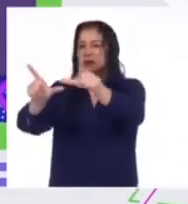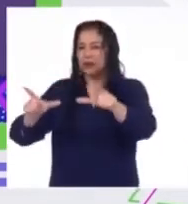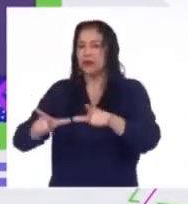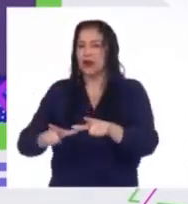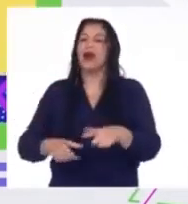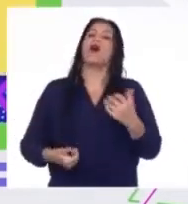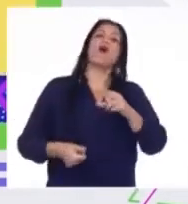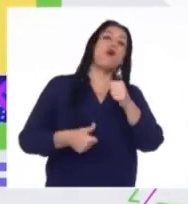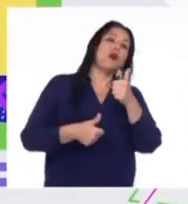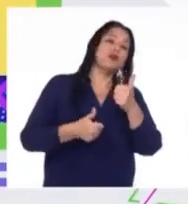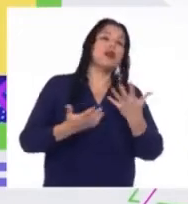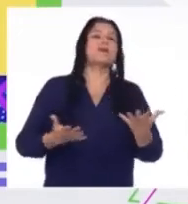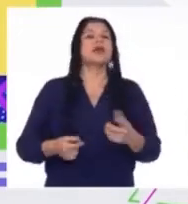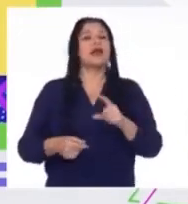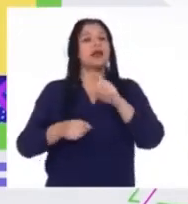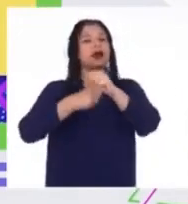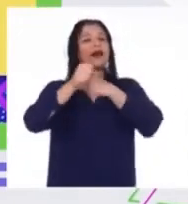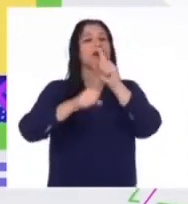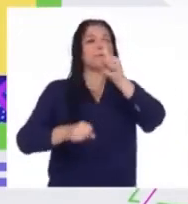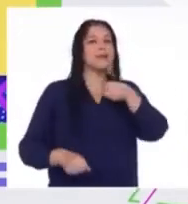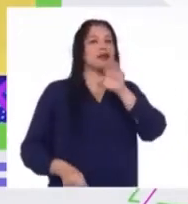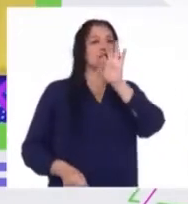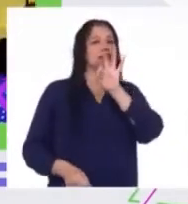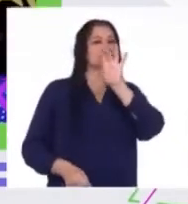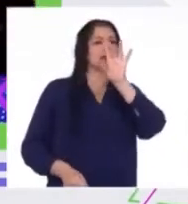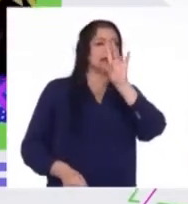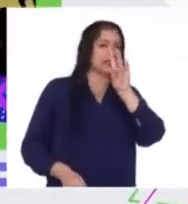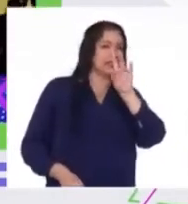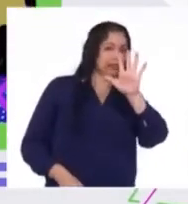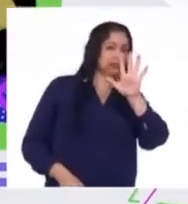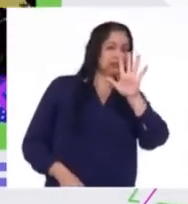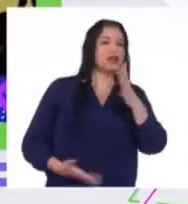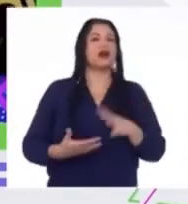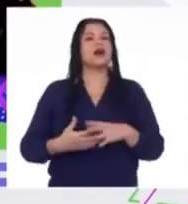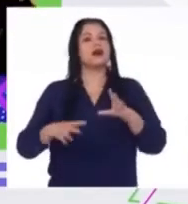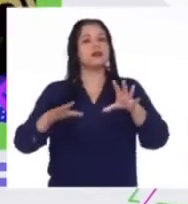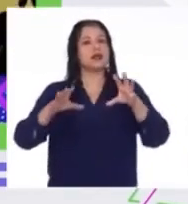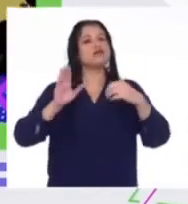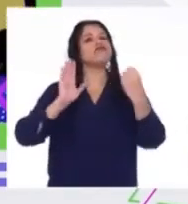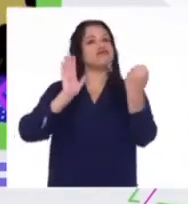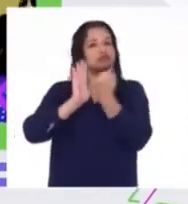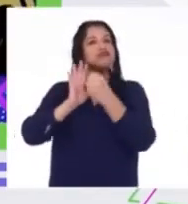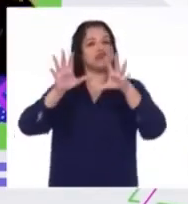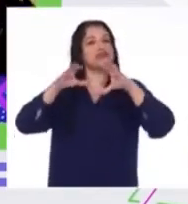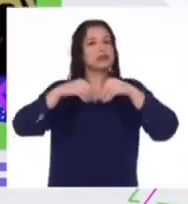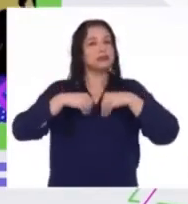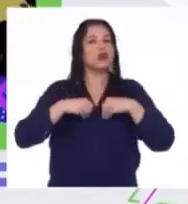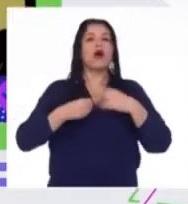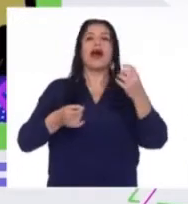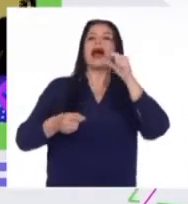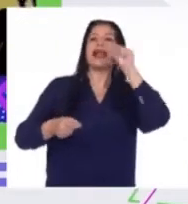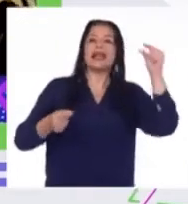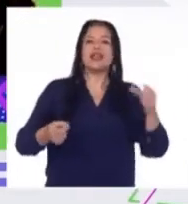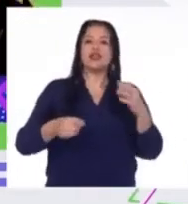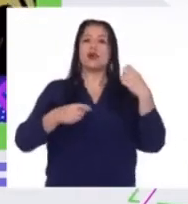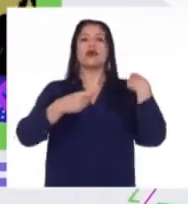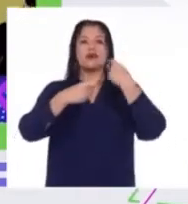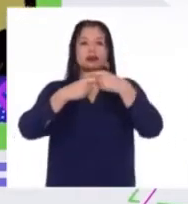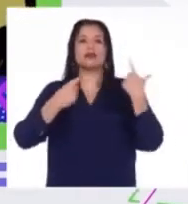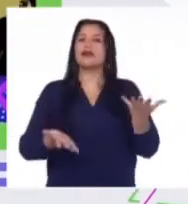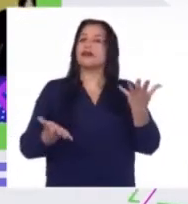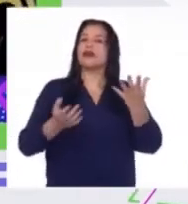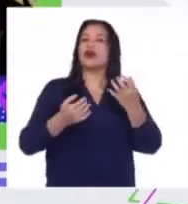Por otro lado, en 1975 se reconoció al quechua y al castellano como